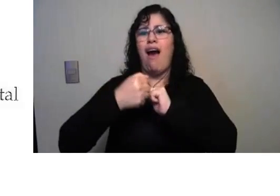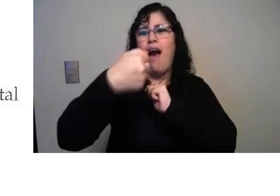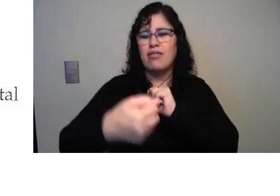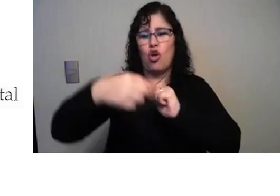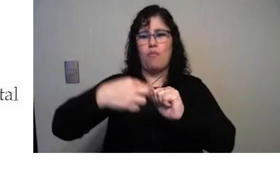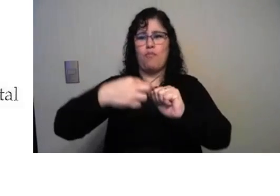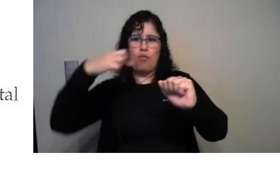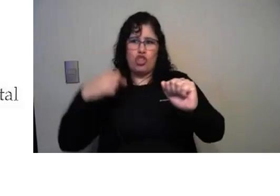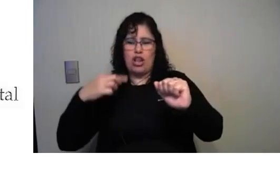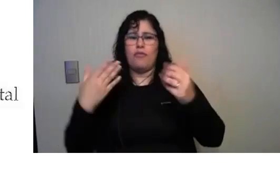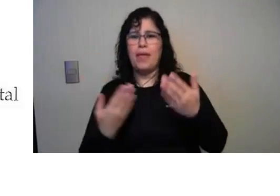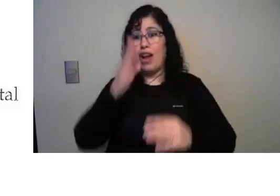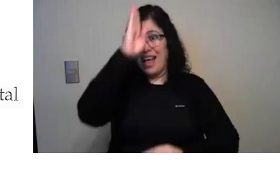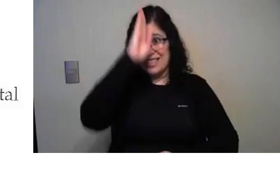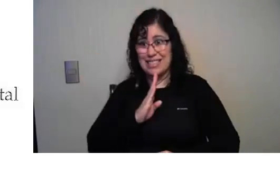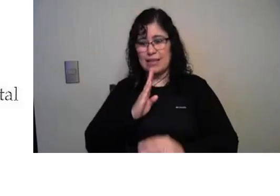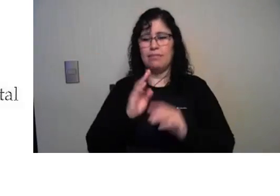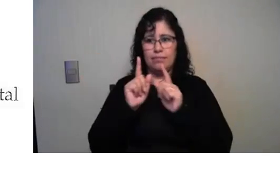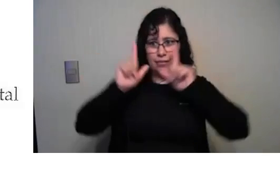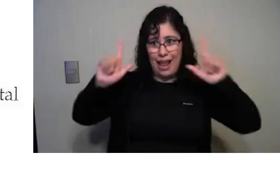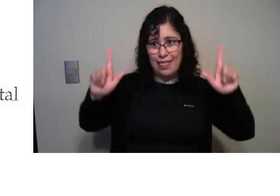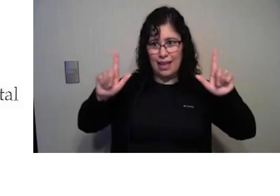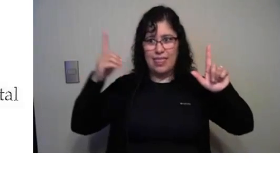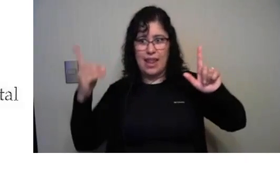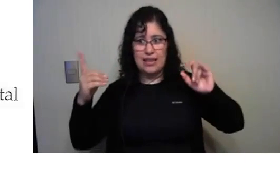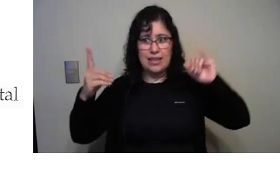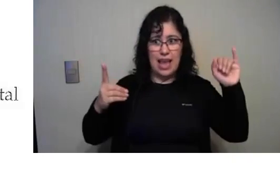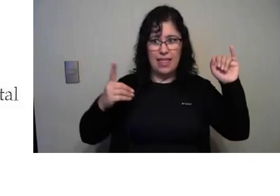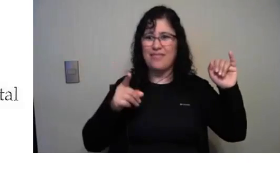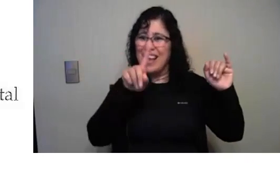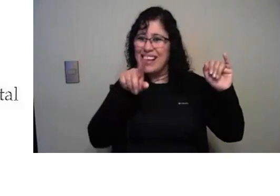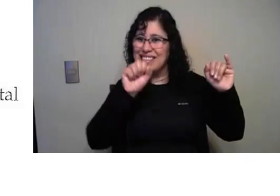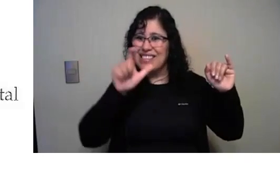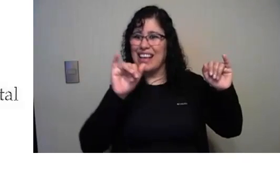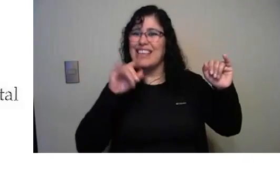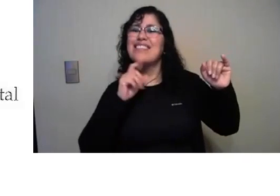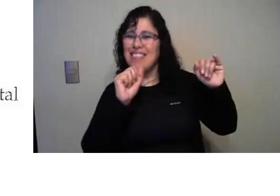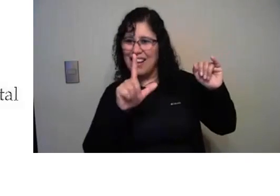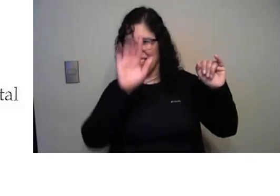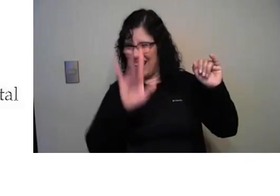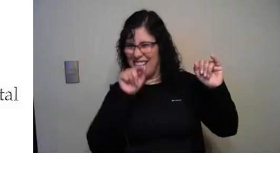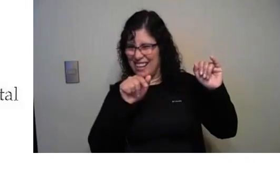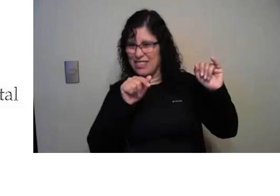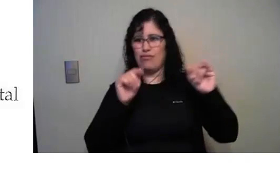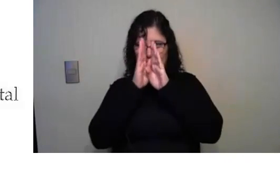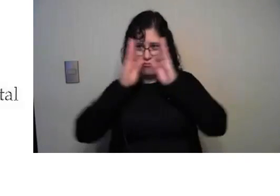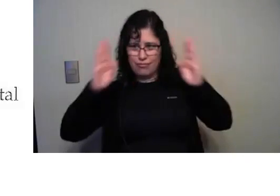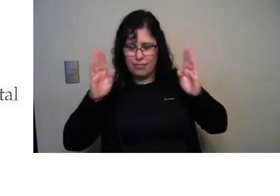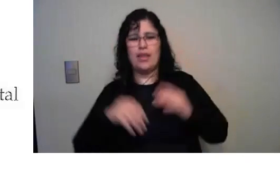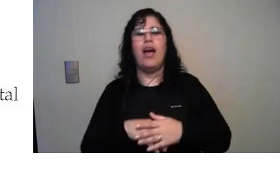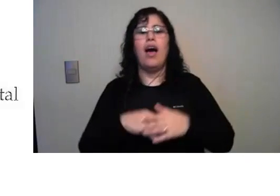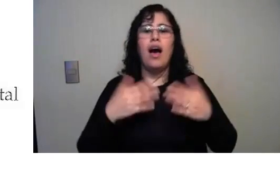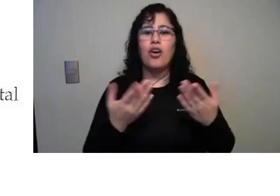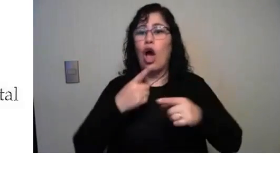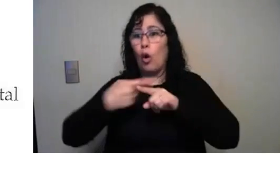dejaba dos estructuras laterales, ya sea derecha o izquierda. Y luego tenemos cortes transversales, ya en